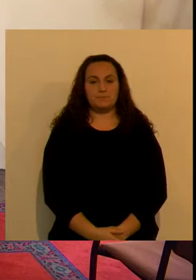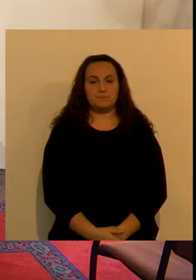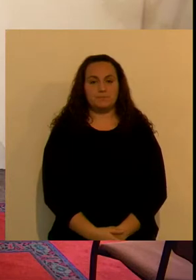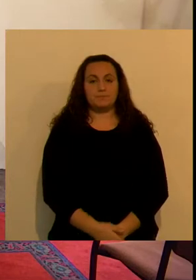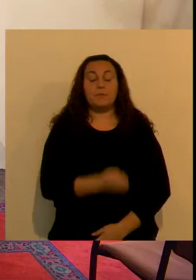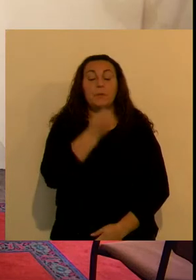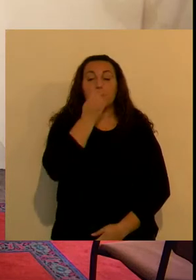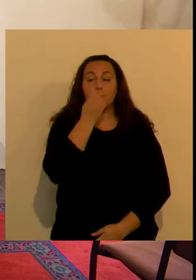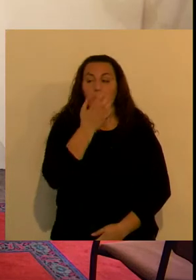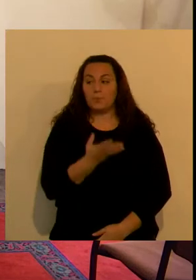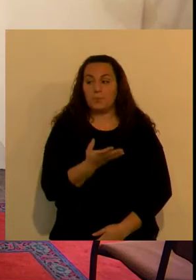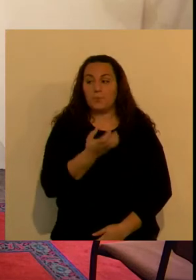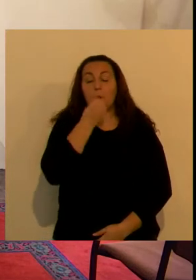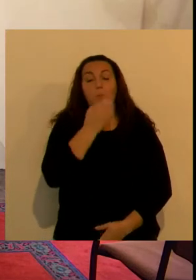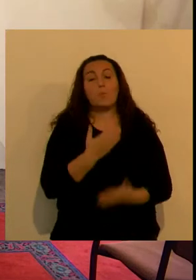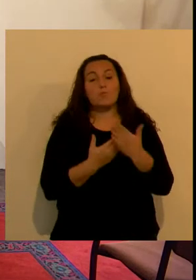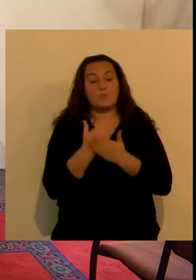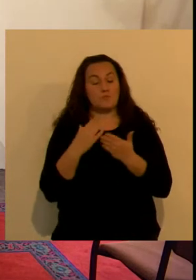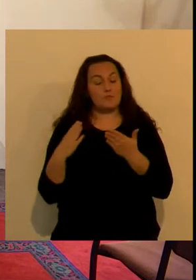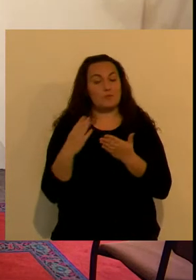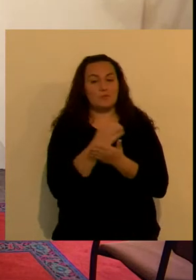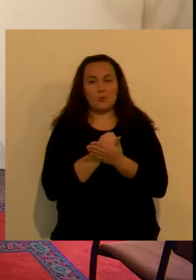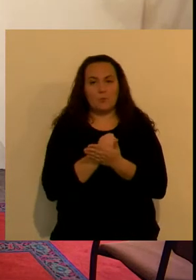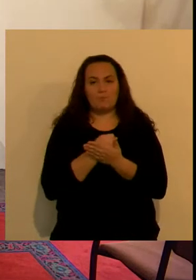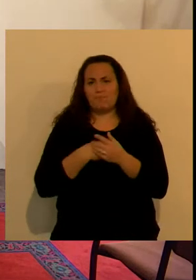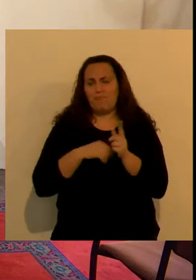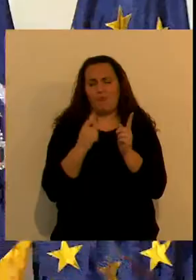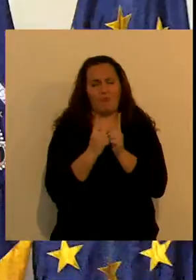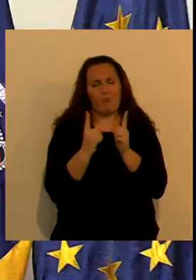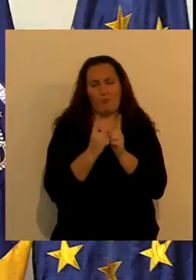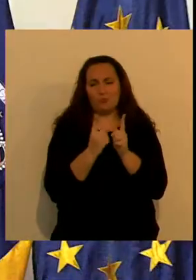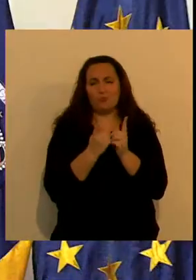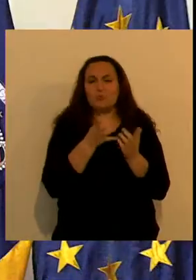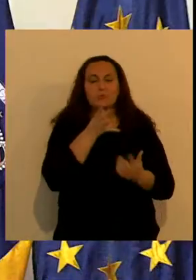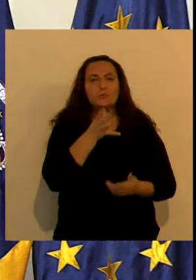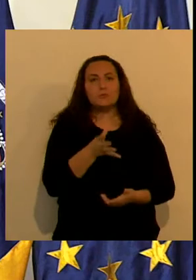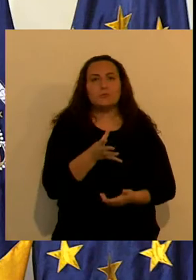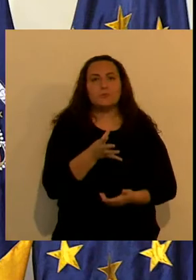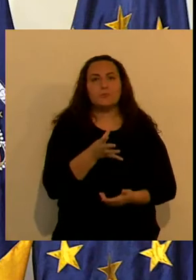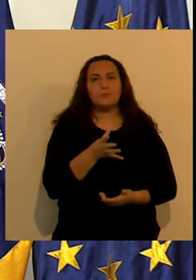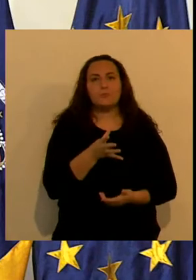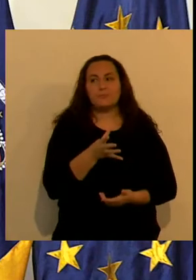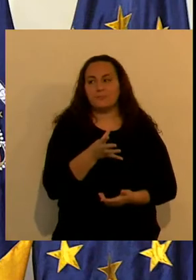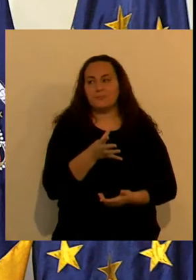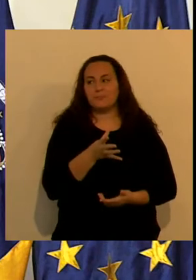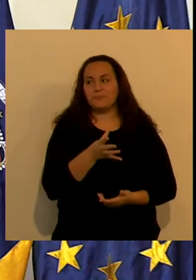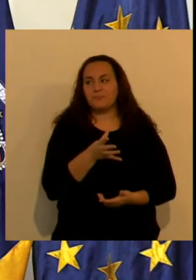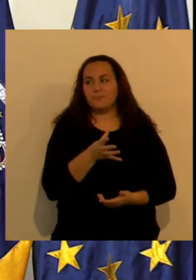Bueno, muy buenos días a todos. Muy brevemente porque... Sí, vamos a ver.